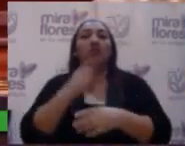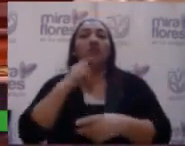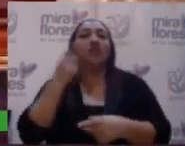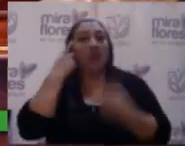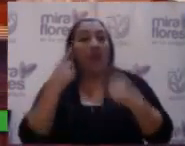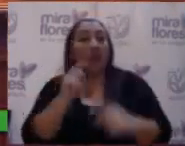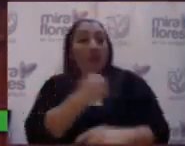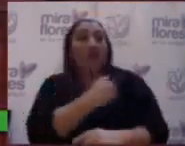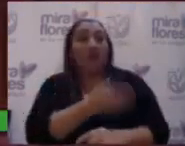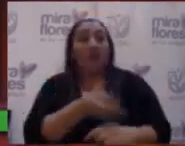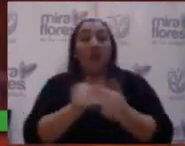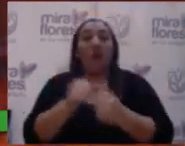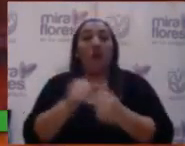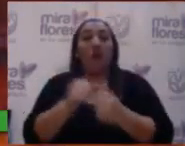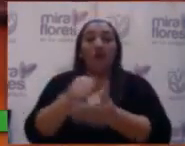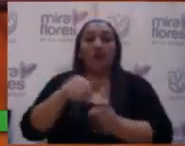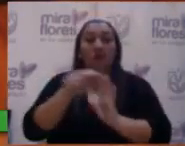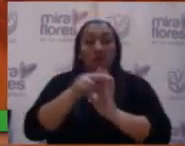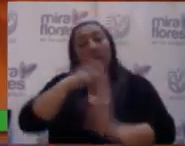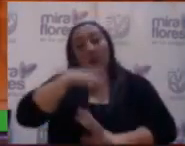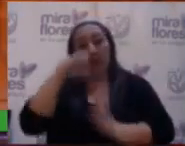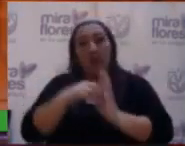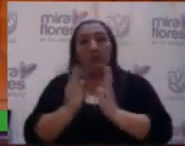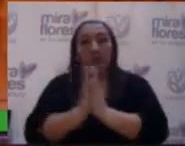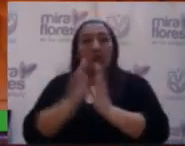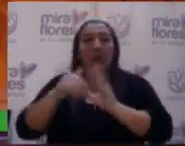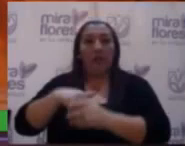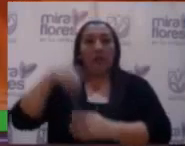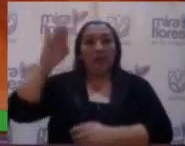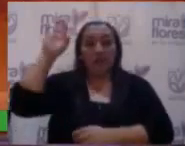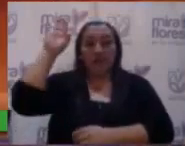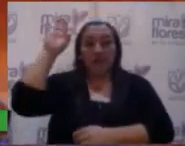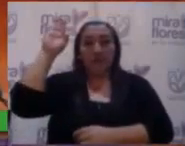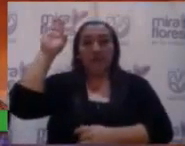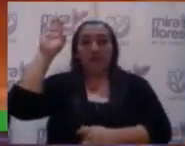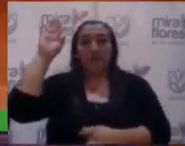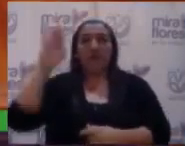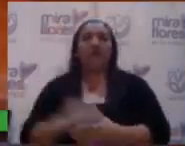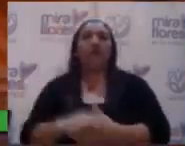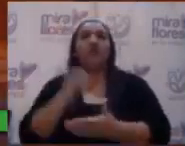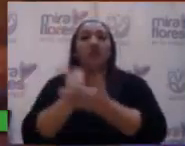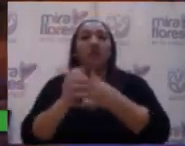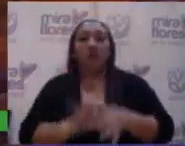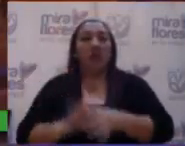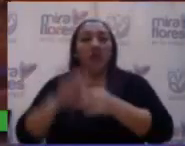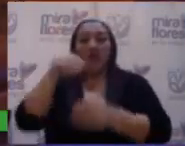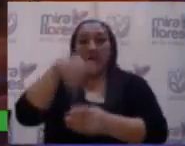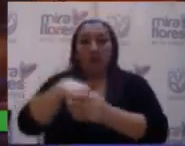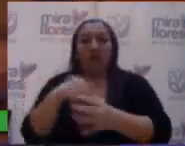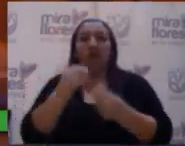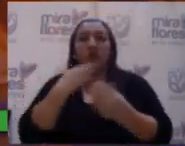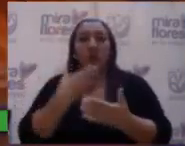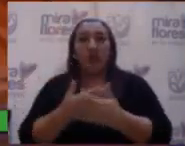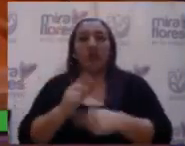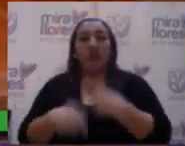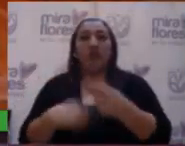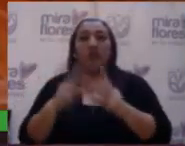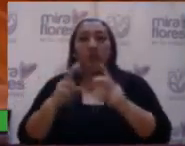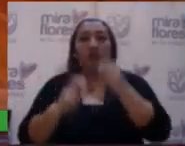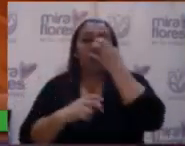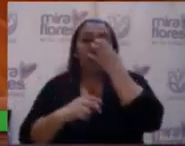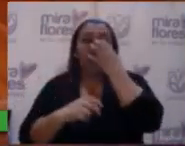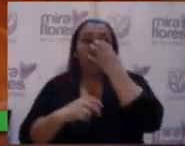están a favor de aprobar esta Norma o este proyecto si lo haces especial Nacional de conformidad se aprueba por unanimidad de votos Muchas gracias vamos al siguiente